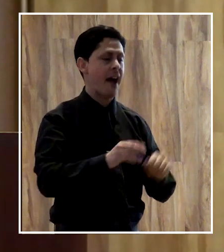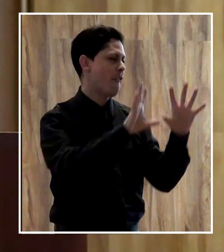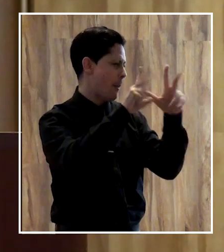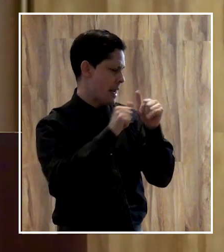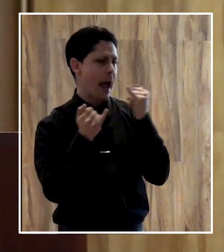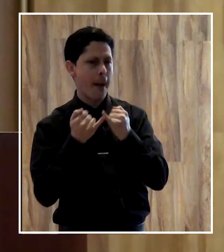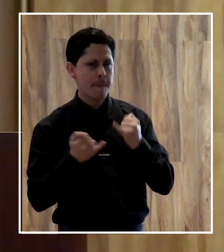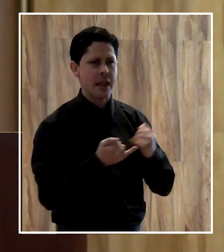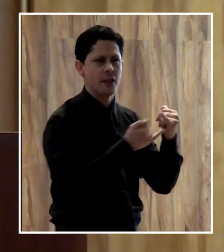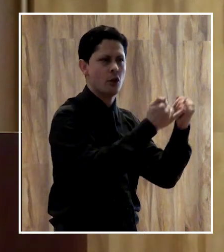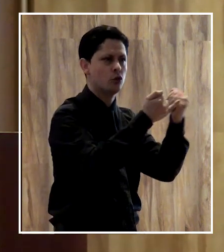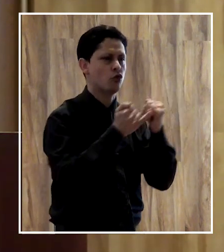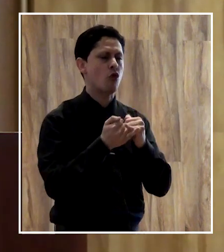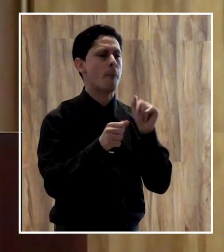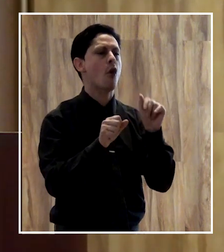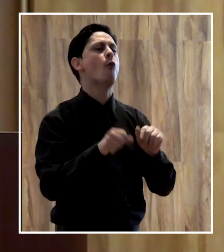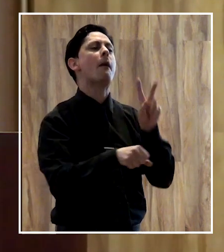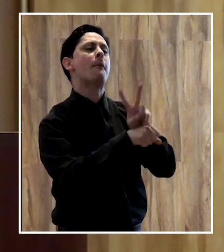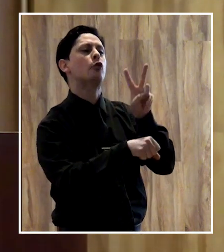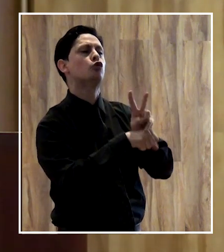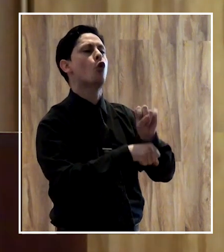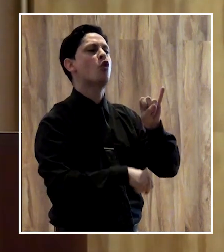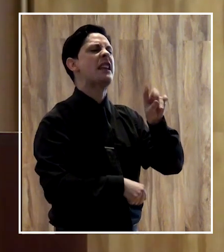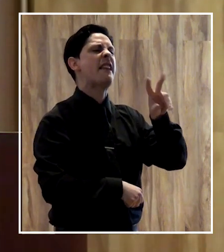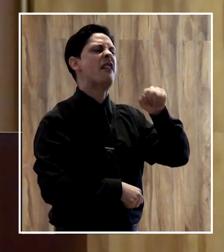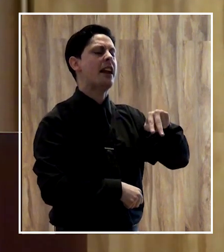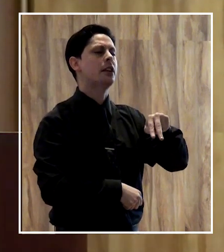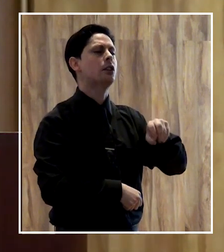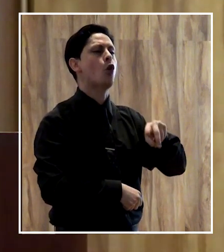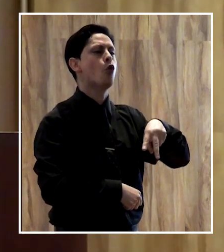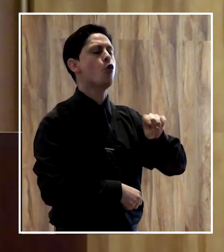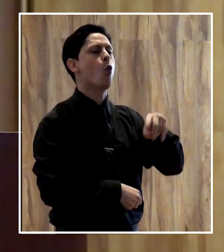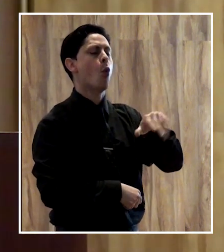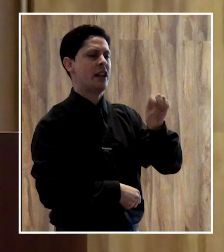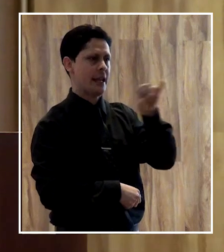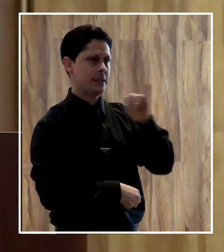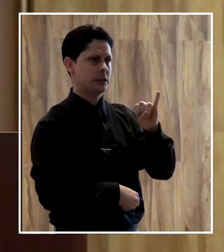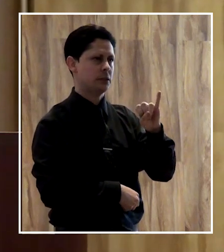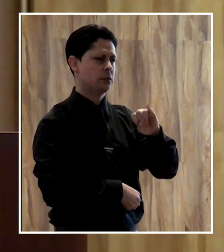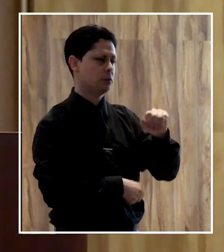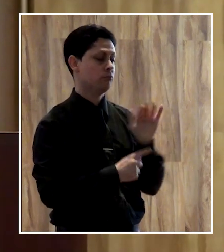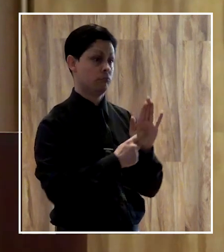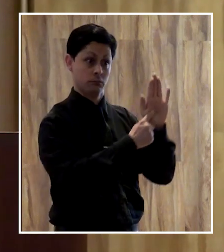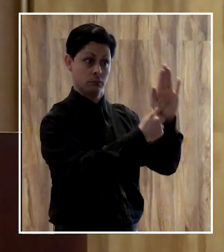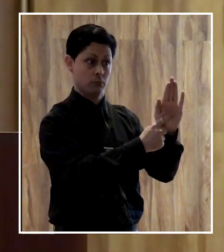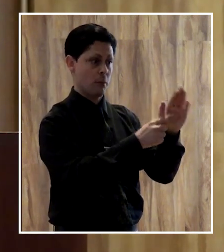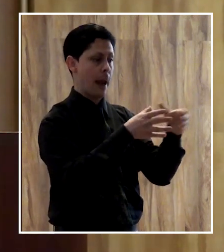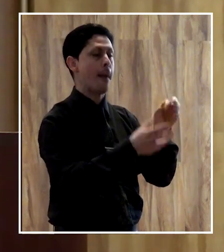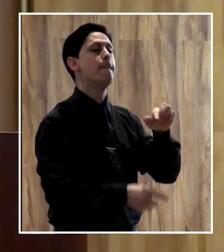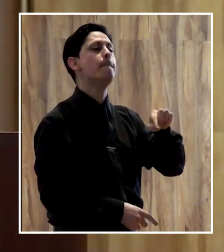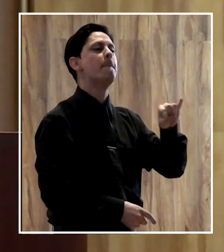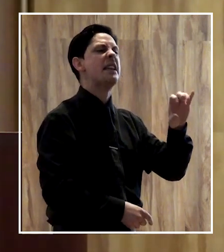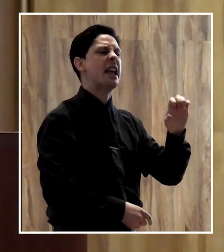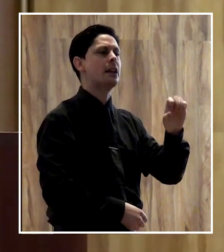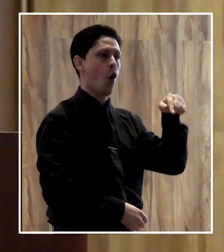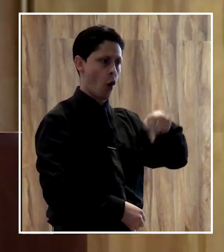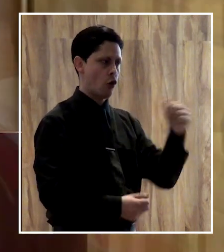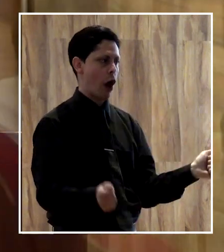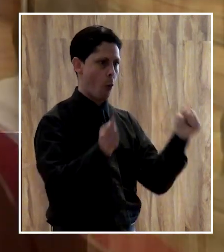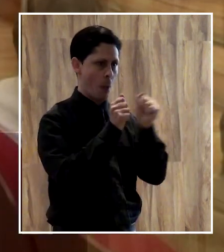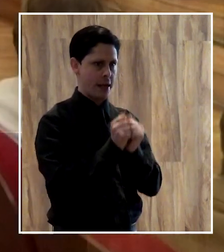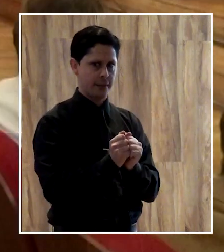a familiares, amigos y amigos del profesor Iván Núñez y a representantes del directorio de PIE que hoy nos acompañan.